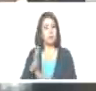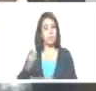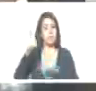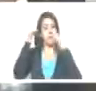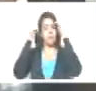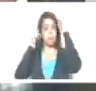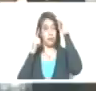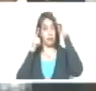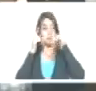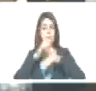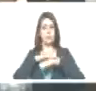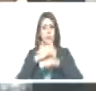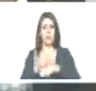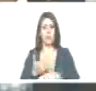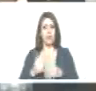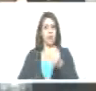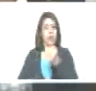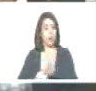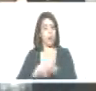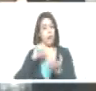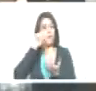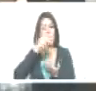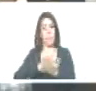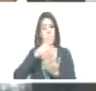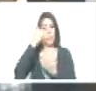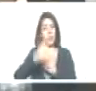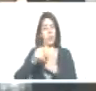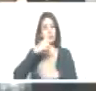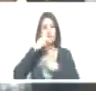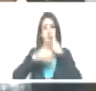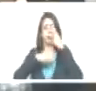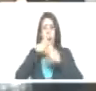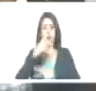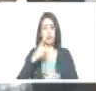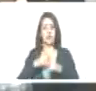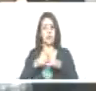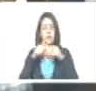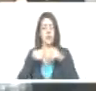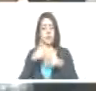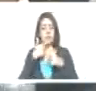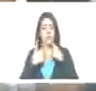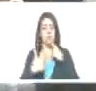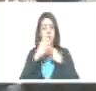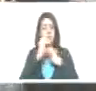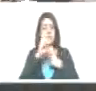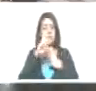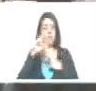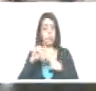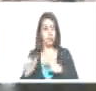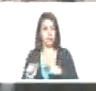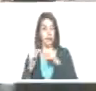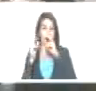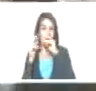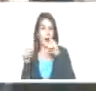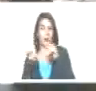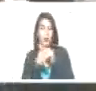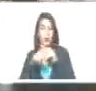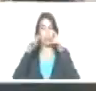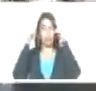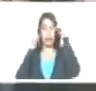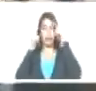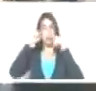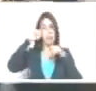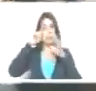para fundamentar su proyecto político. De ahí que hablar de Lorza es hablar de Chávez, recordar el 19 de marzo